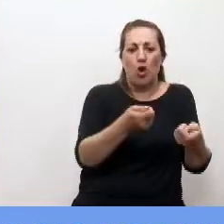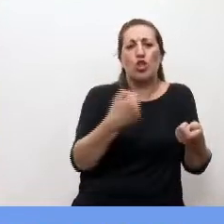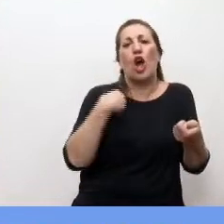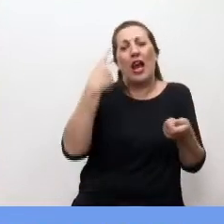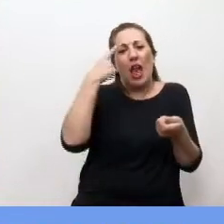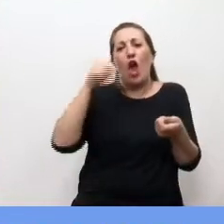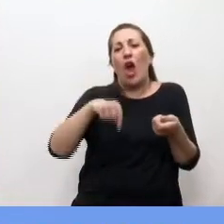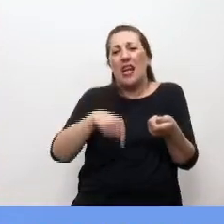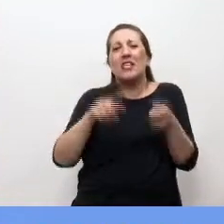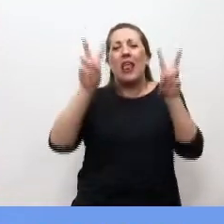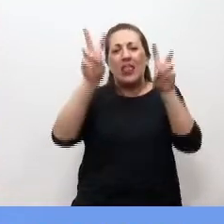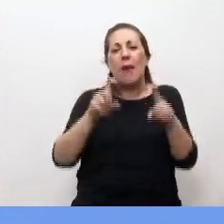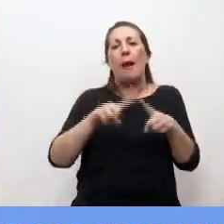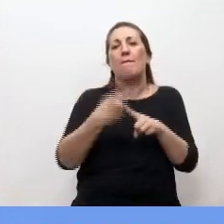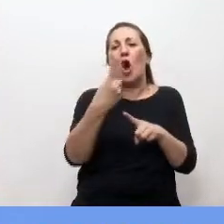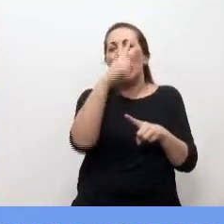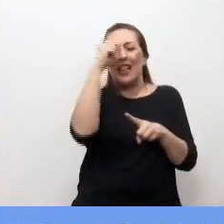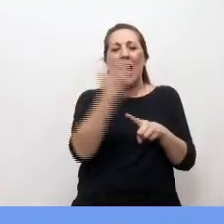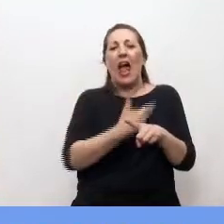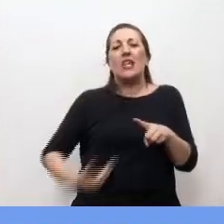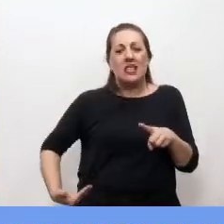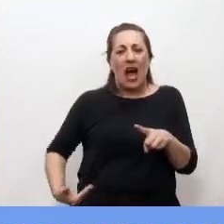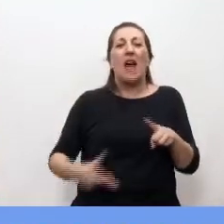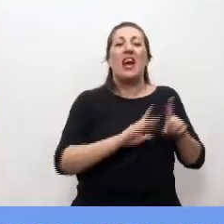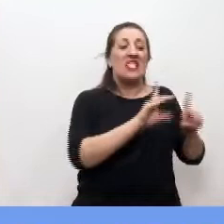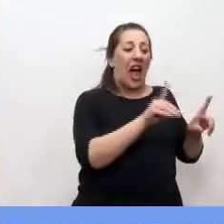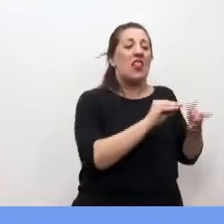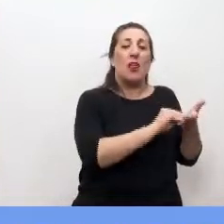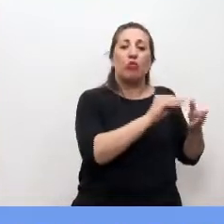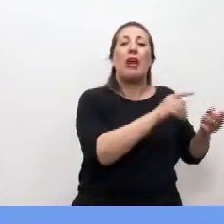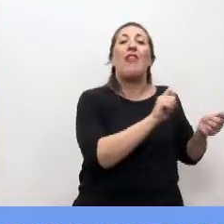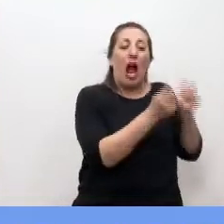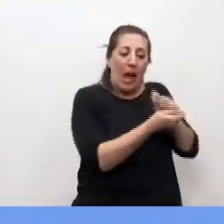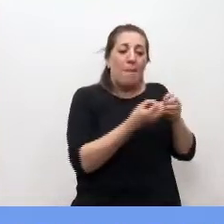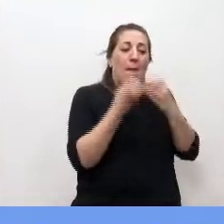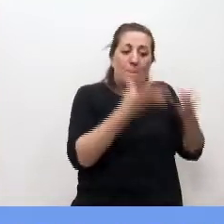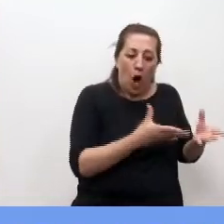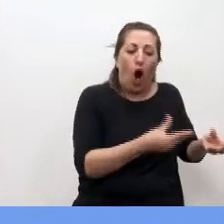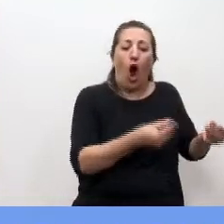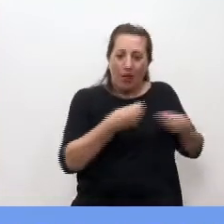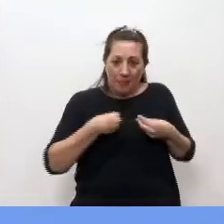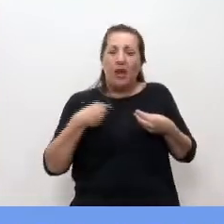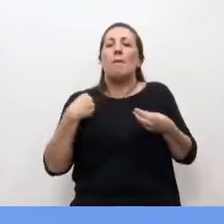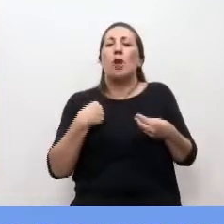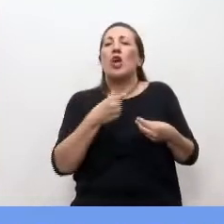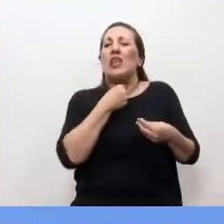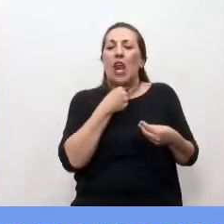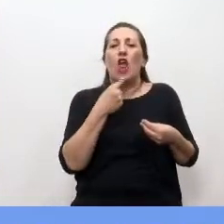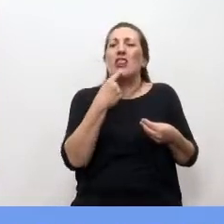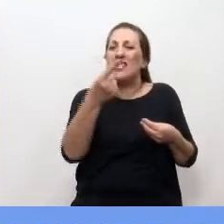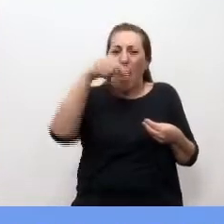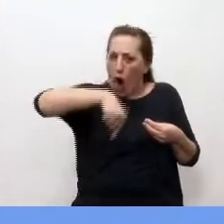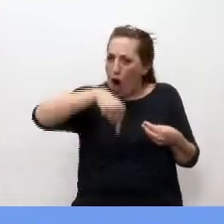política de estado que viene mejorada de diputados pero que yo no quiero dejar de marcar que no empezó hoy